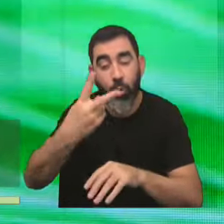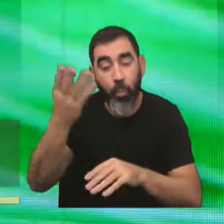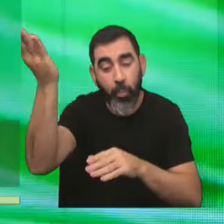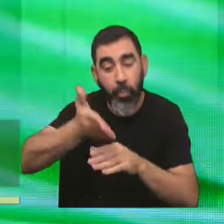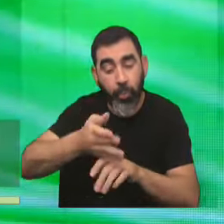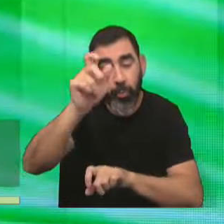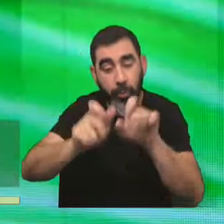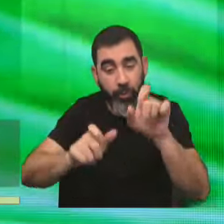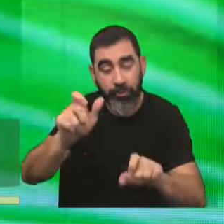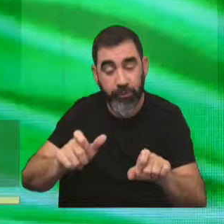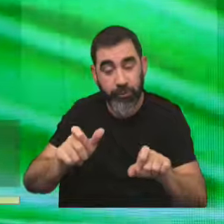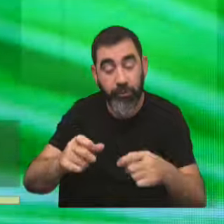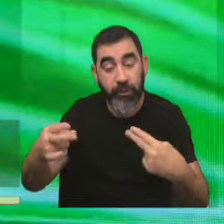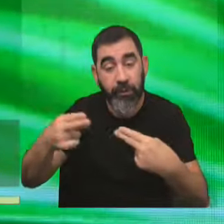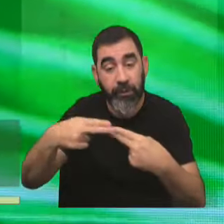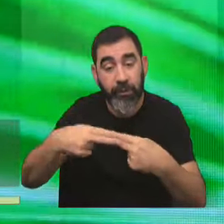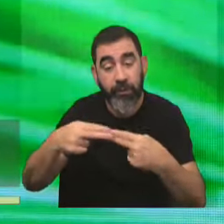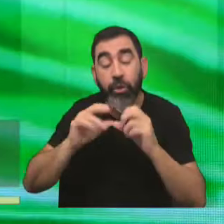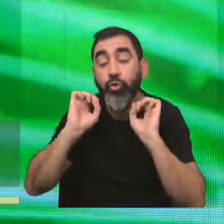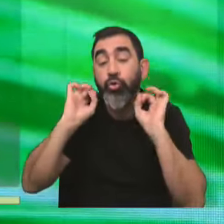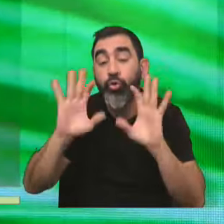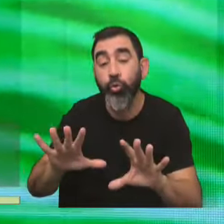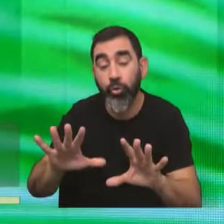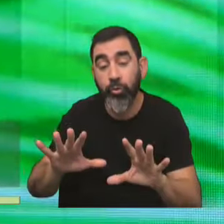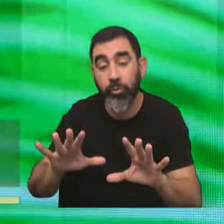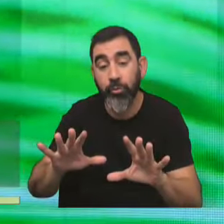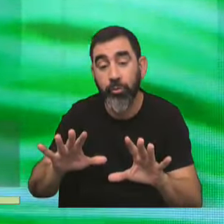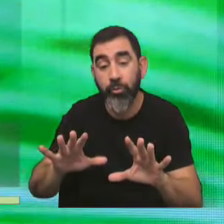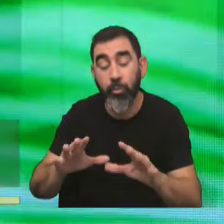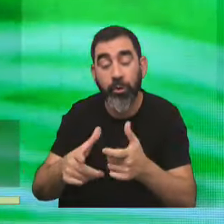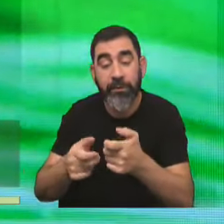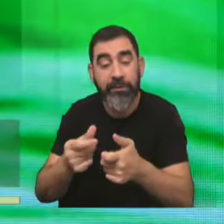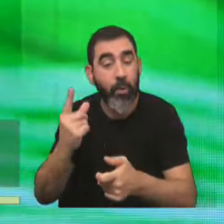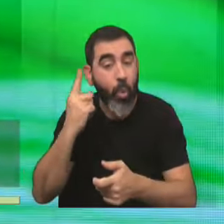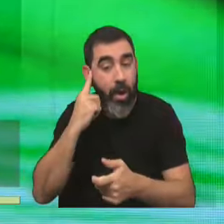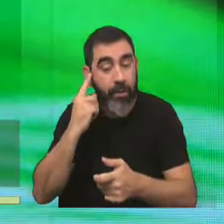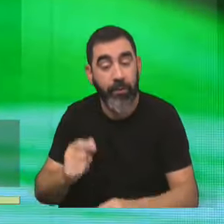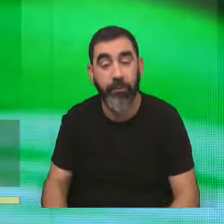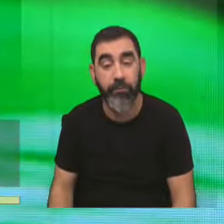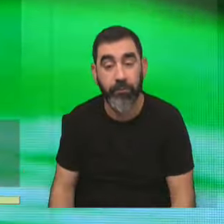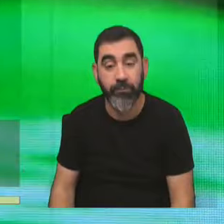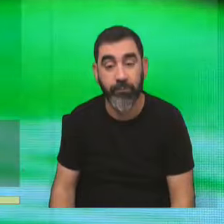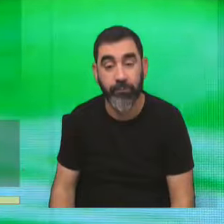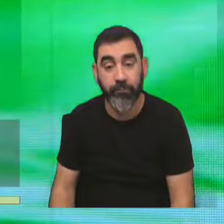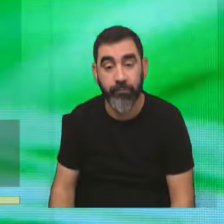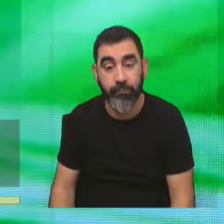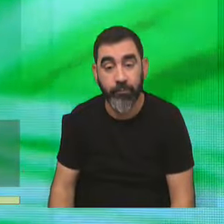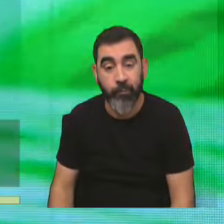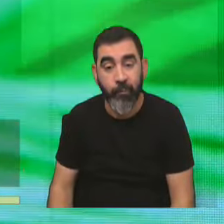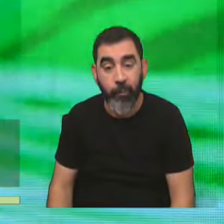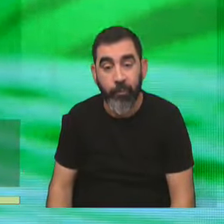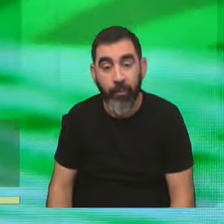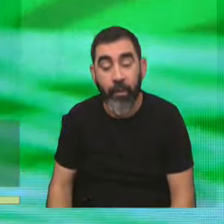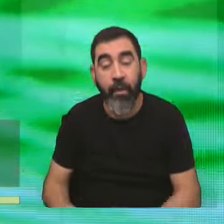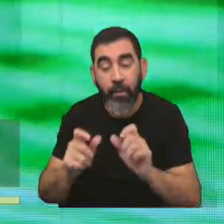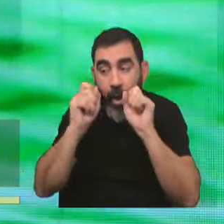las personas Usan el internet solamente por el móvil no entonces también tenemos que